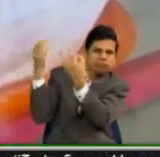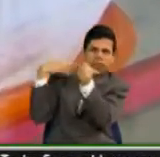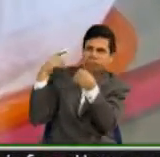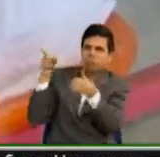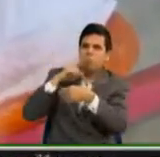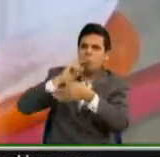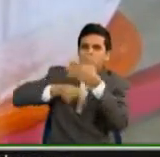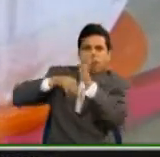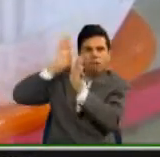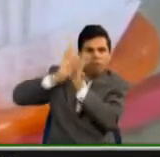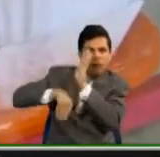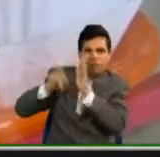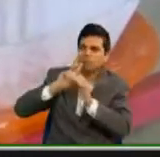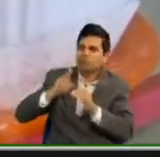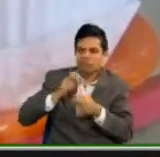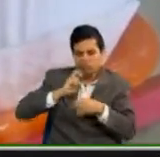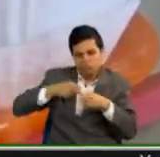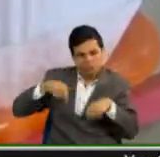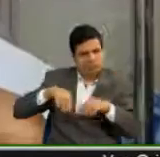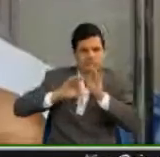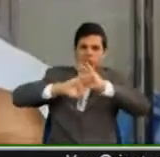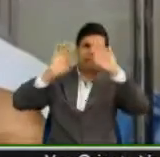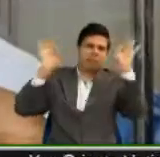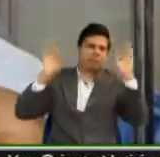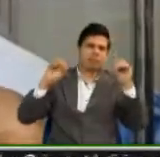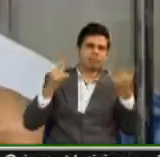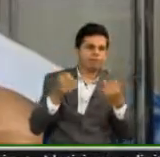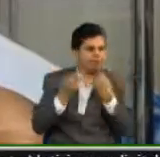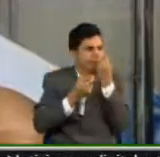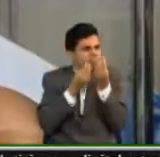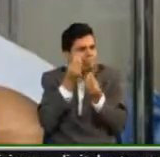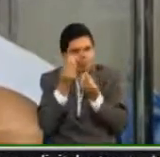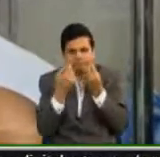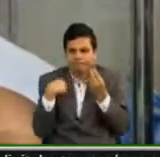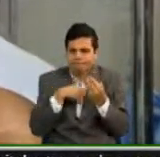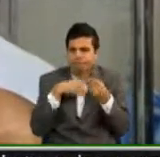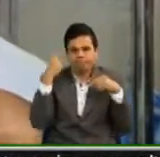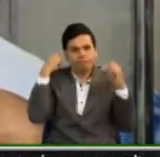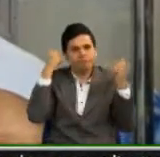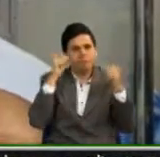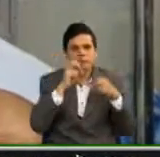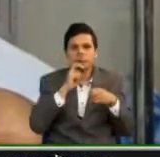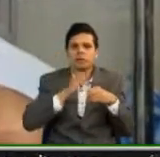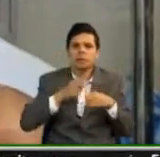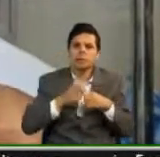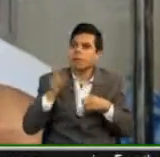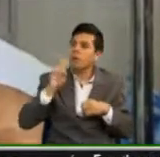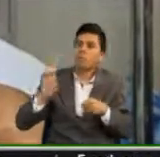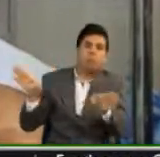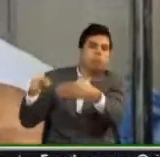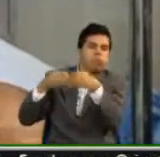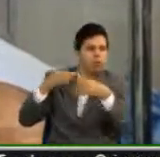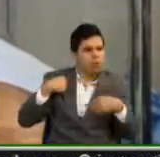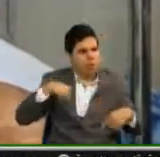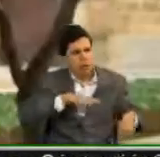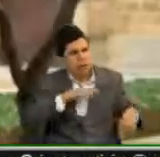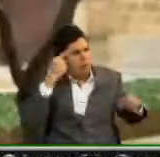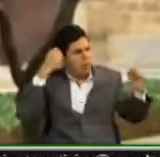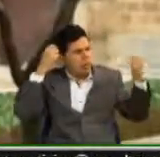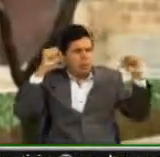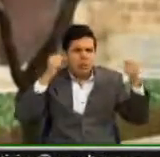aranceles menores, les dijeron que no, pero entonces ese vacío que se crea al haber el cierre de la frontera o la